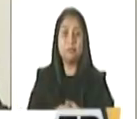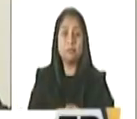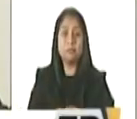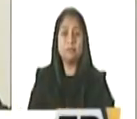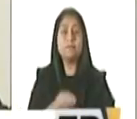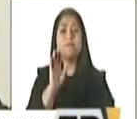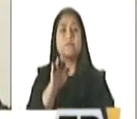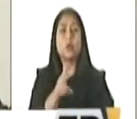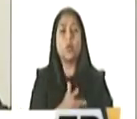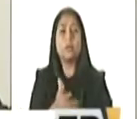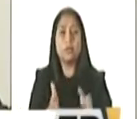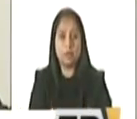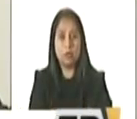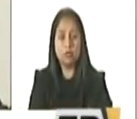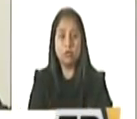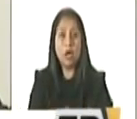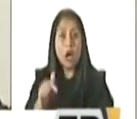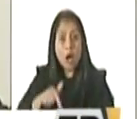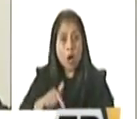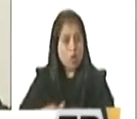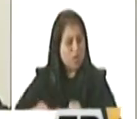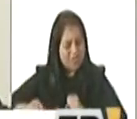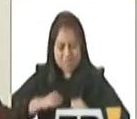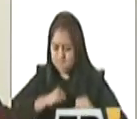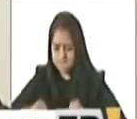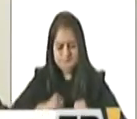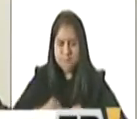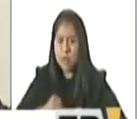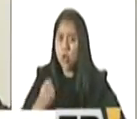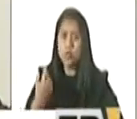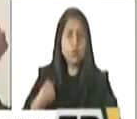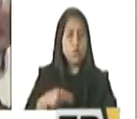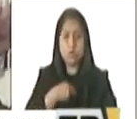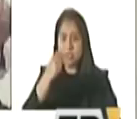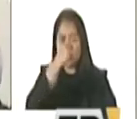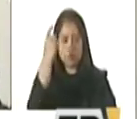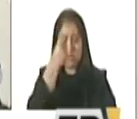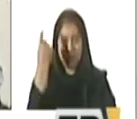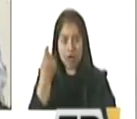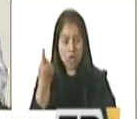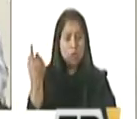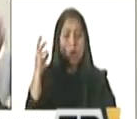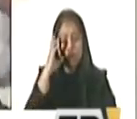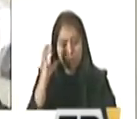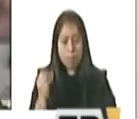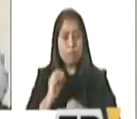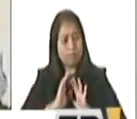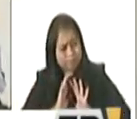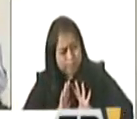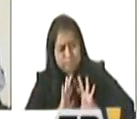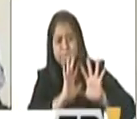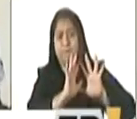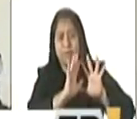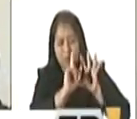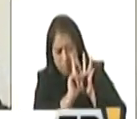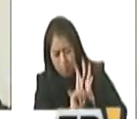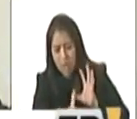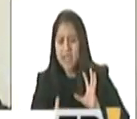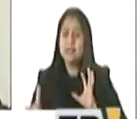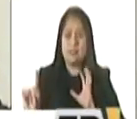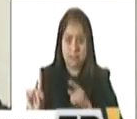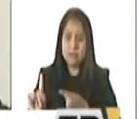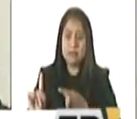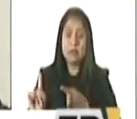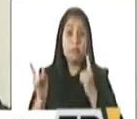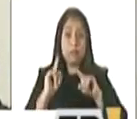Estimados conciudadanos, estamos haciendo todo lo que está en nuestras manos por contener, por aislar, pero también